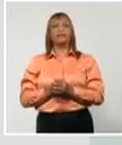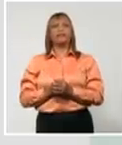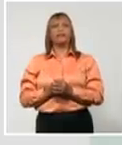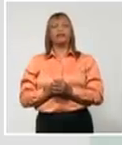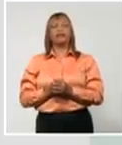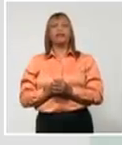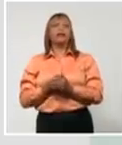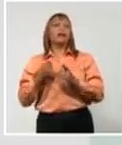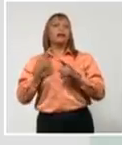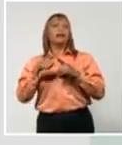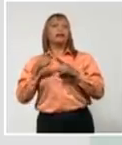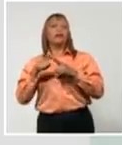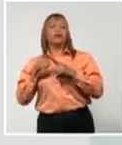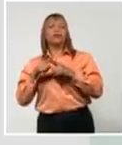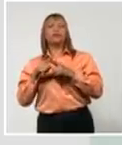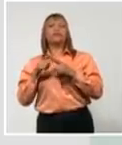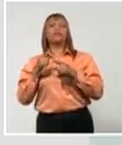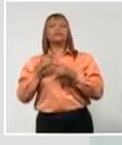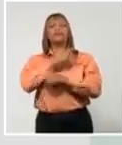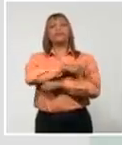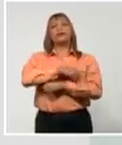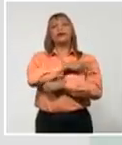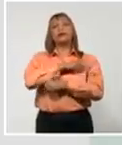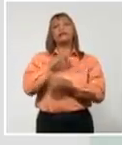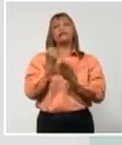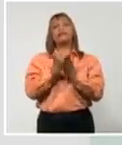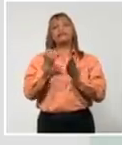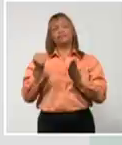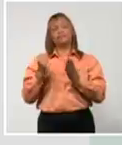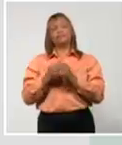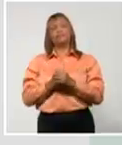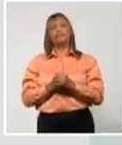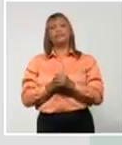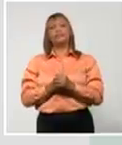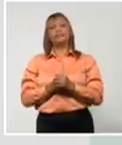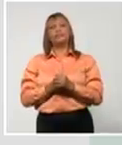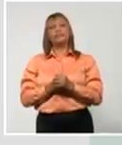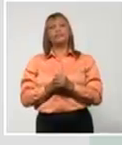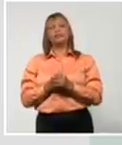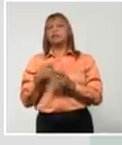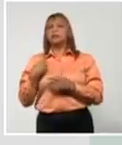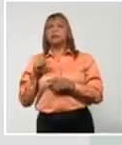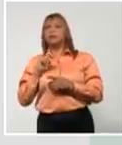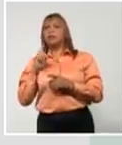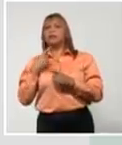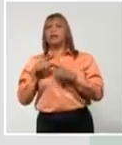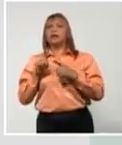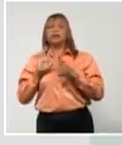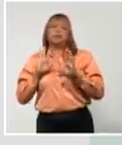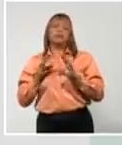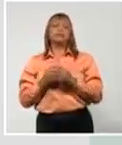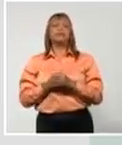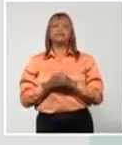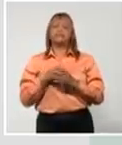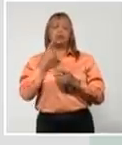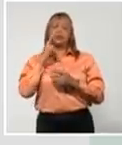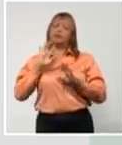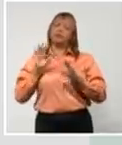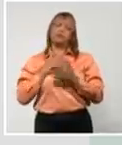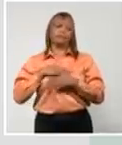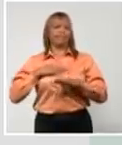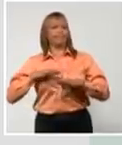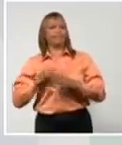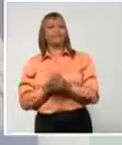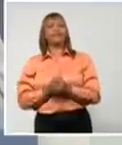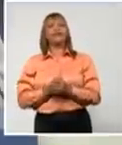coronavirus detectados. No está, Lilian, la otra no está. Ok, no salió, tranquila. Solo